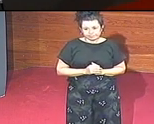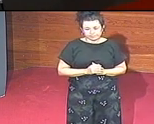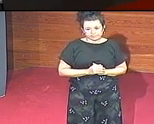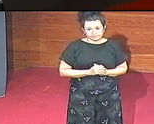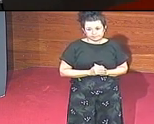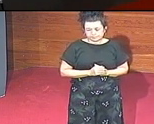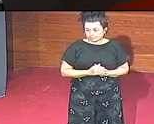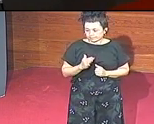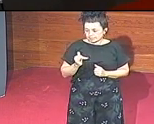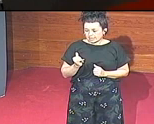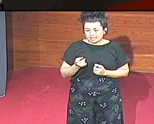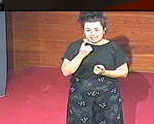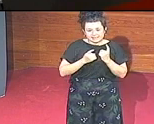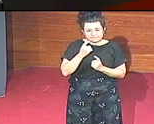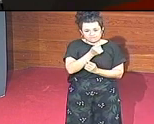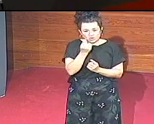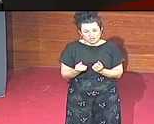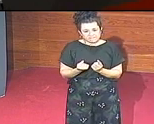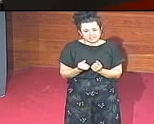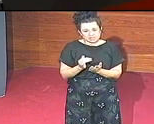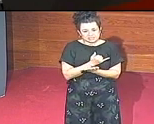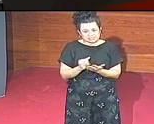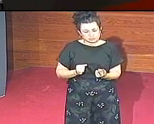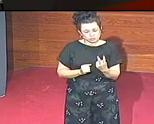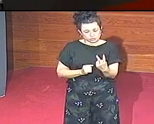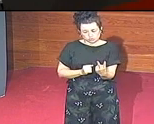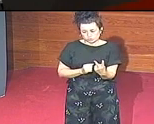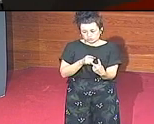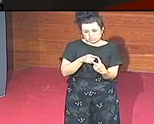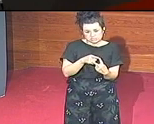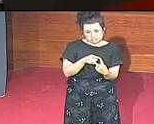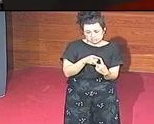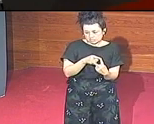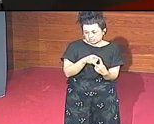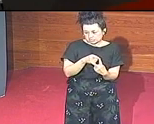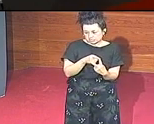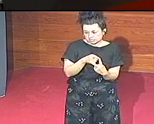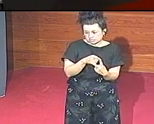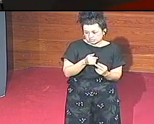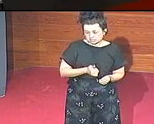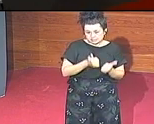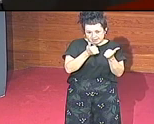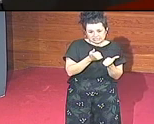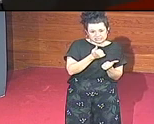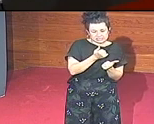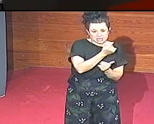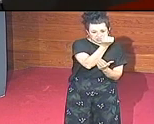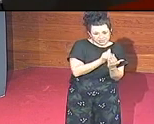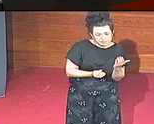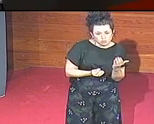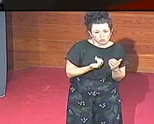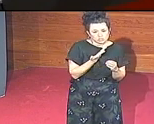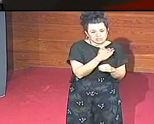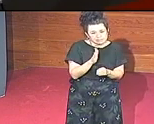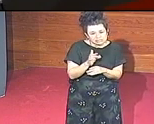y bueno hay dos tipos de infografía que está la figurativa y la no figurativa la figurativa es más la de los dibujos la llega a presentar cosas que la gente